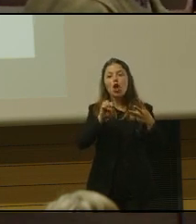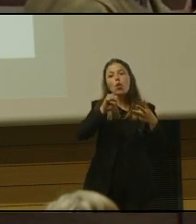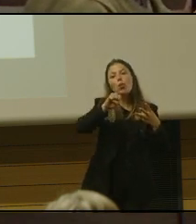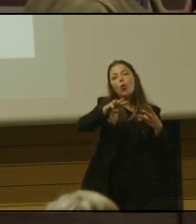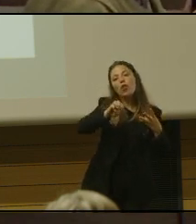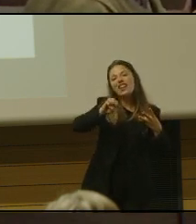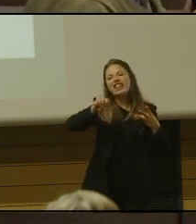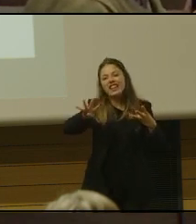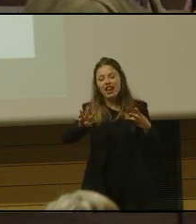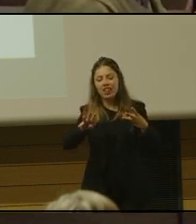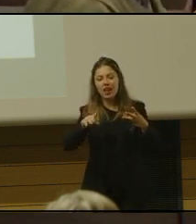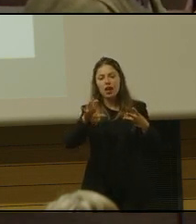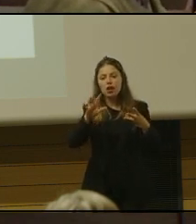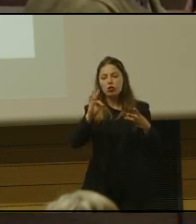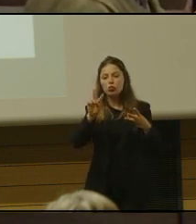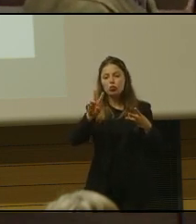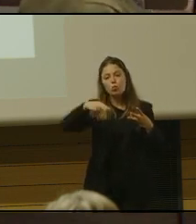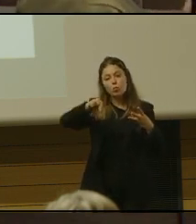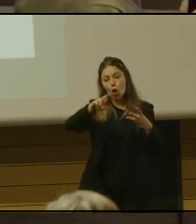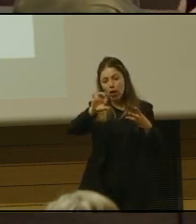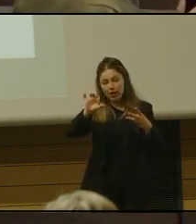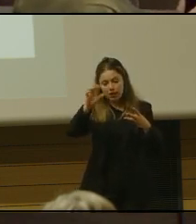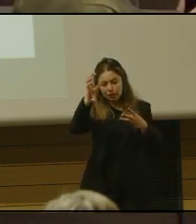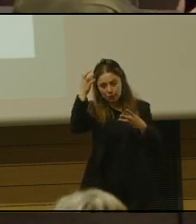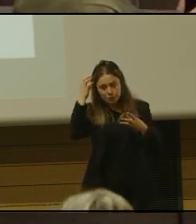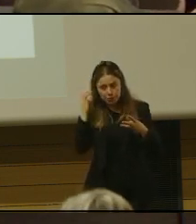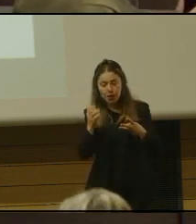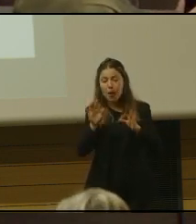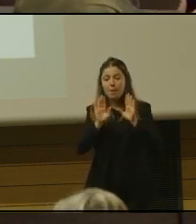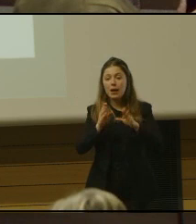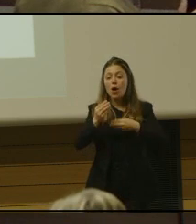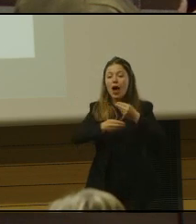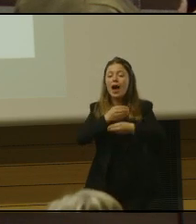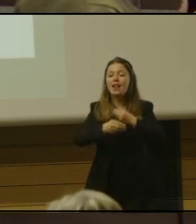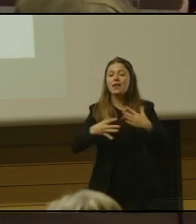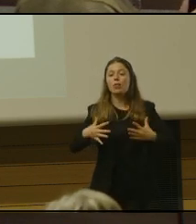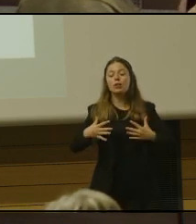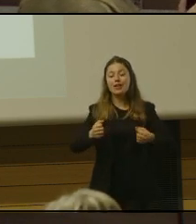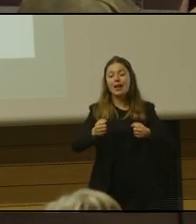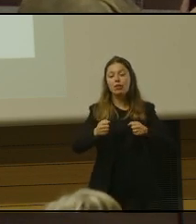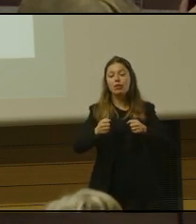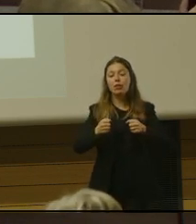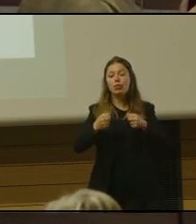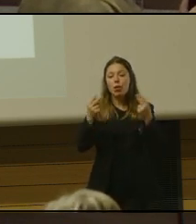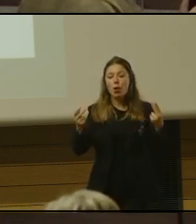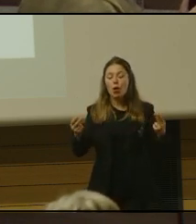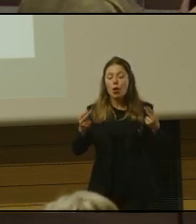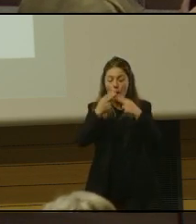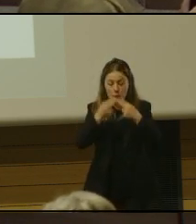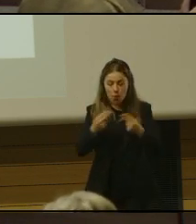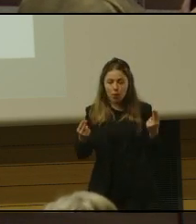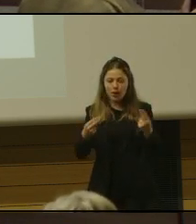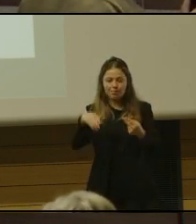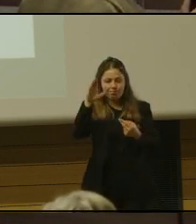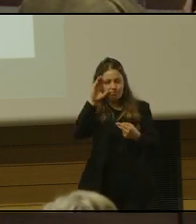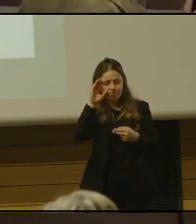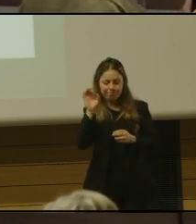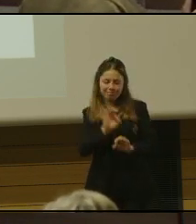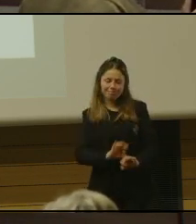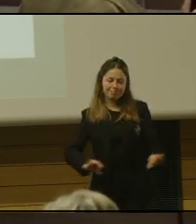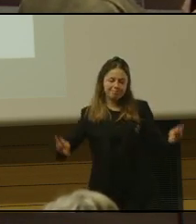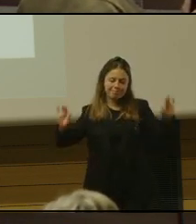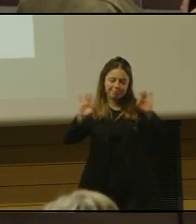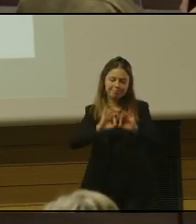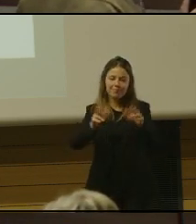tumores, etcétera, etcétera. ¿Qué ocurre? Que a los que hacemos salud pública se nos escucha poco. Se escucha